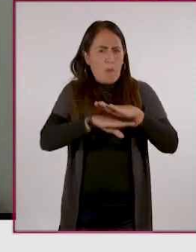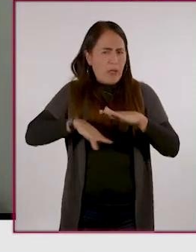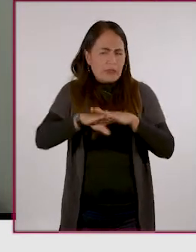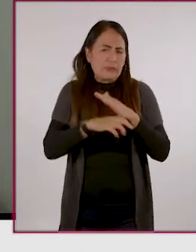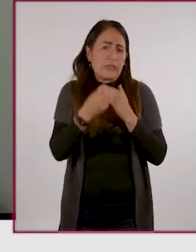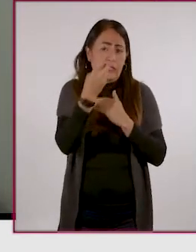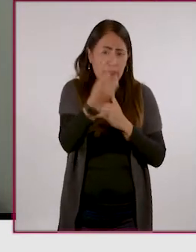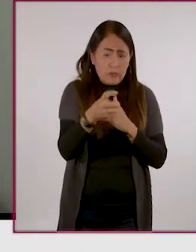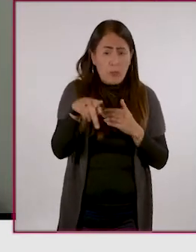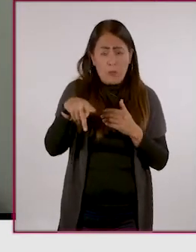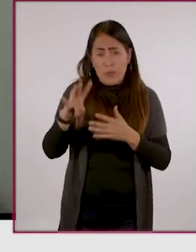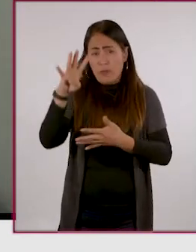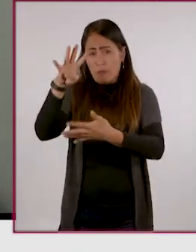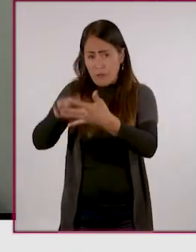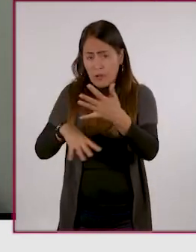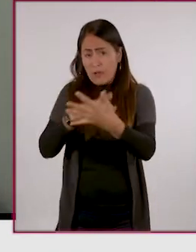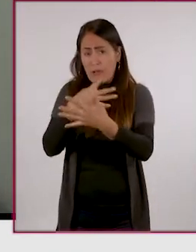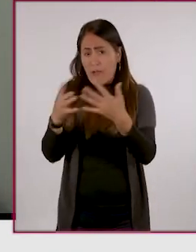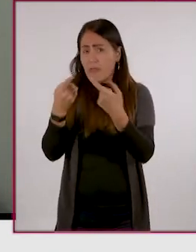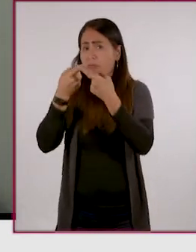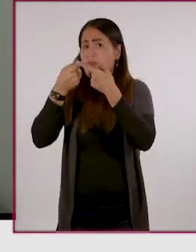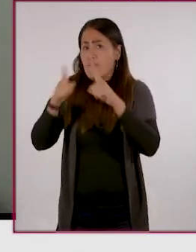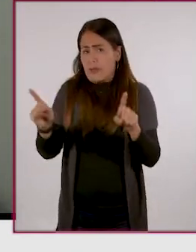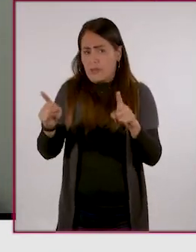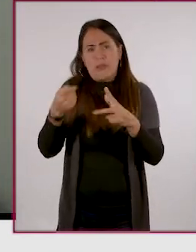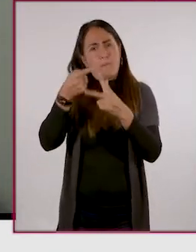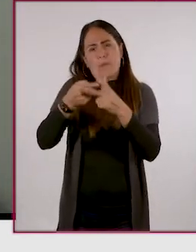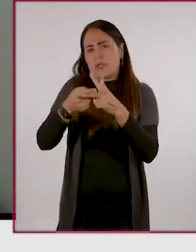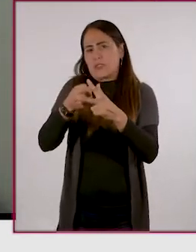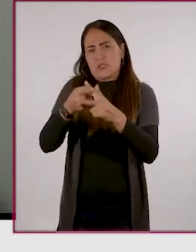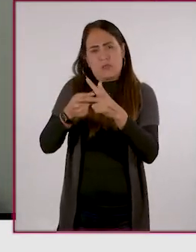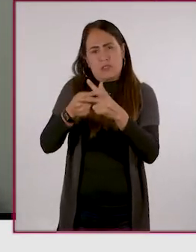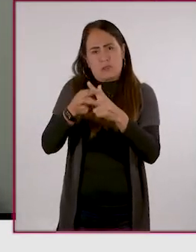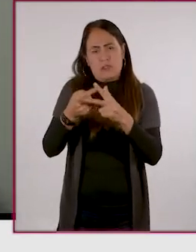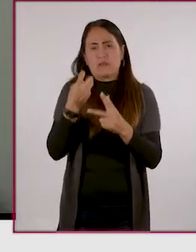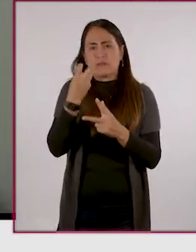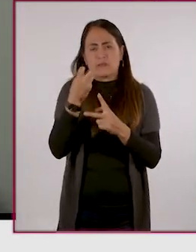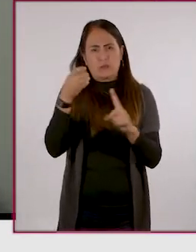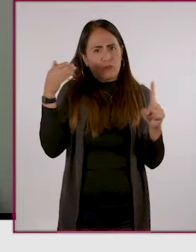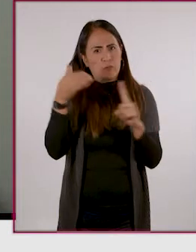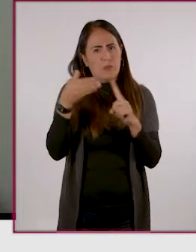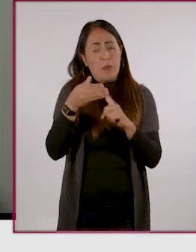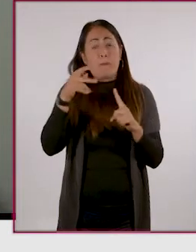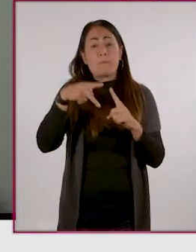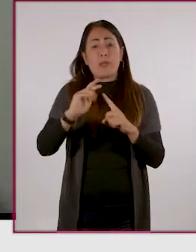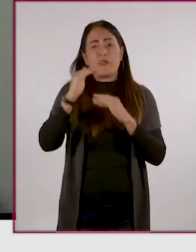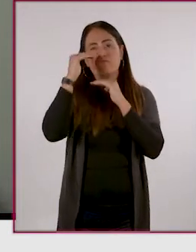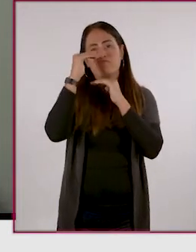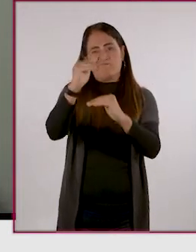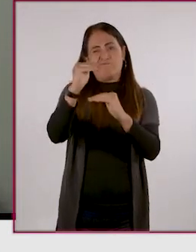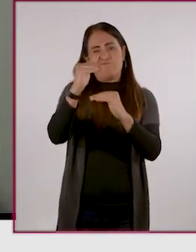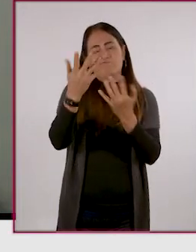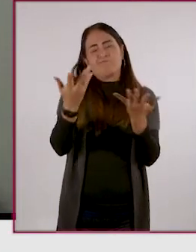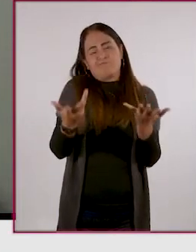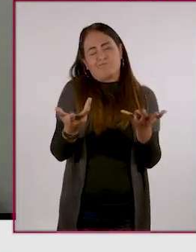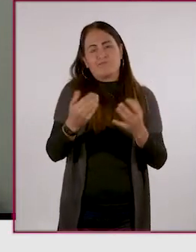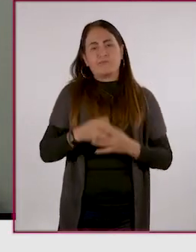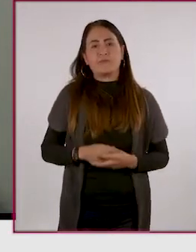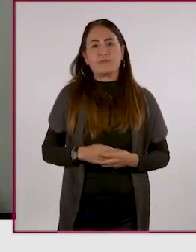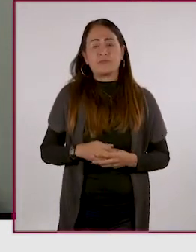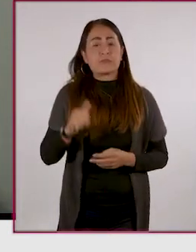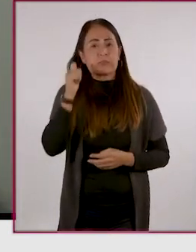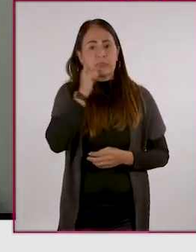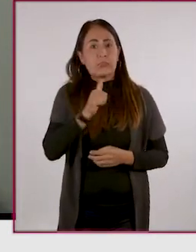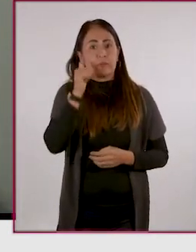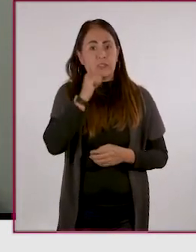las bases de datos, bueno, es una cosa, pero las hojas de cálculo es para eso, para hacer cálculos, ¿no? Y tienen una limitante,